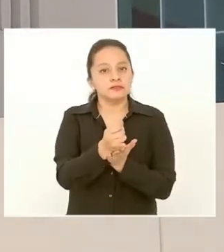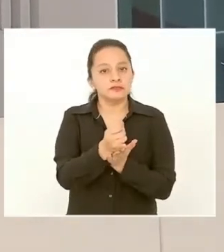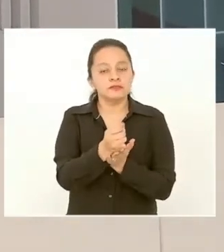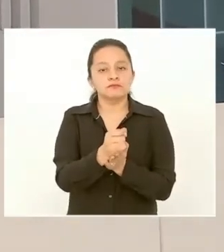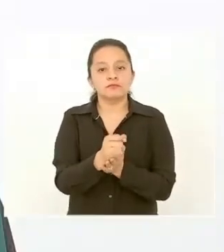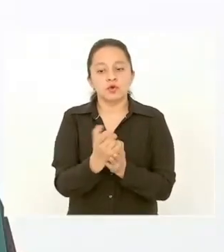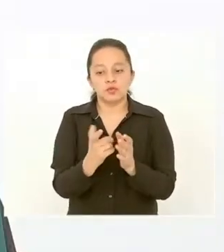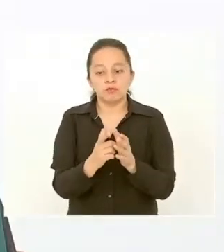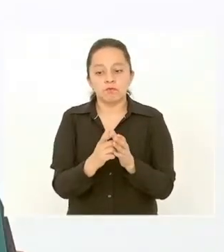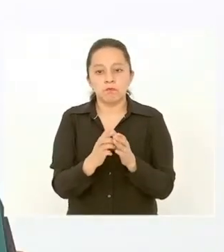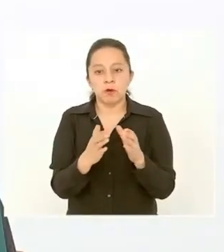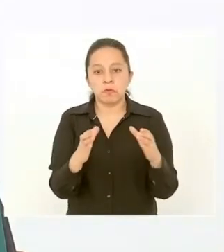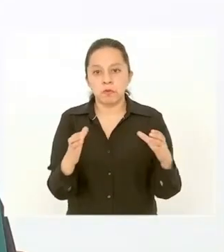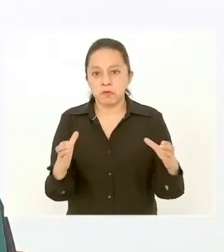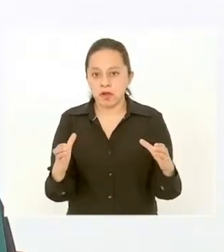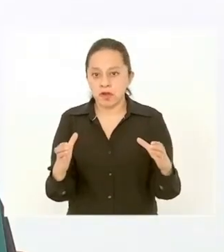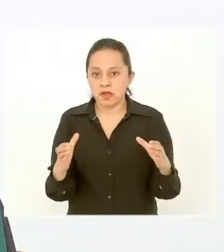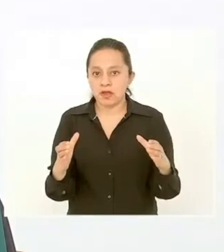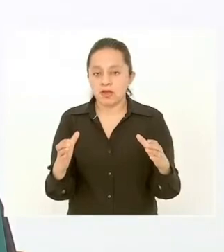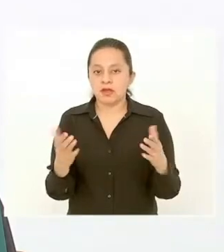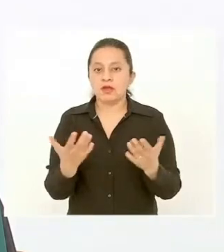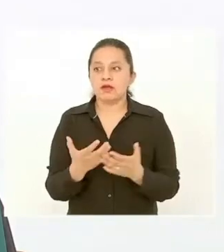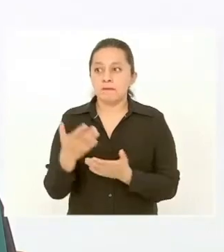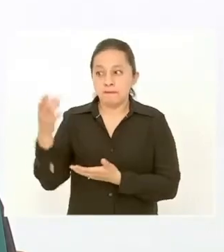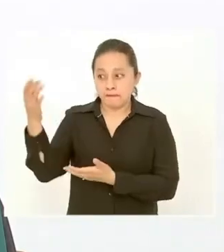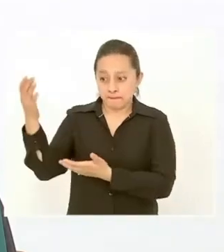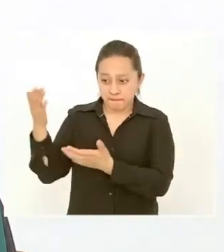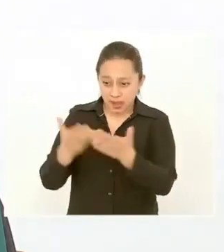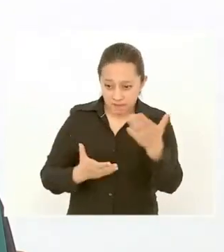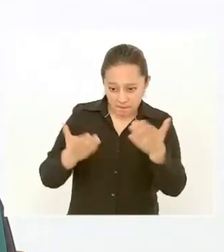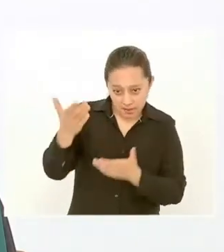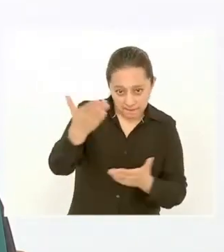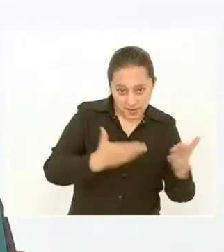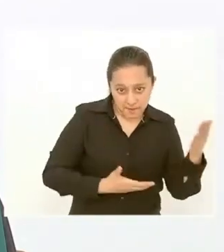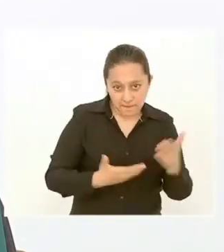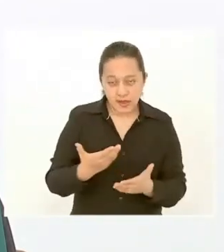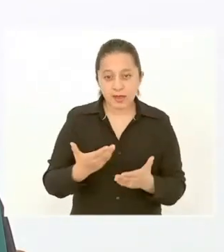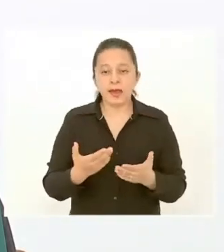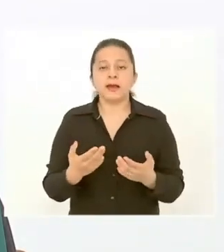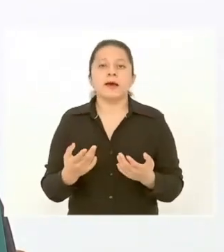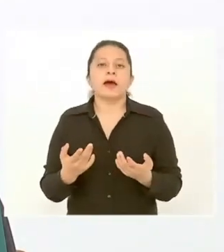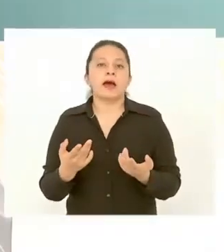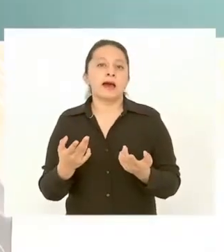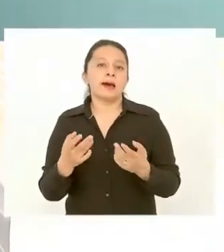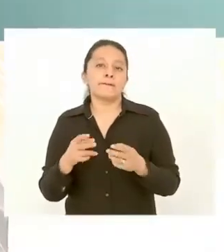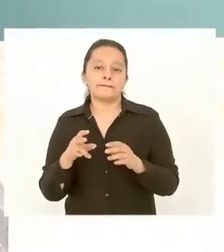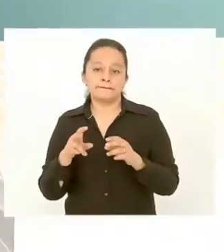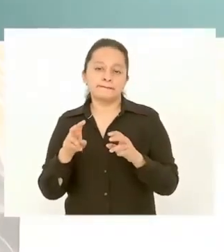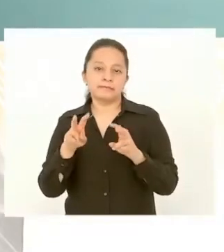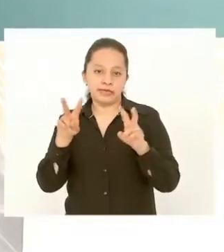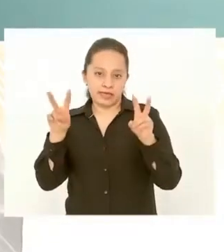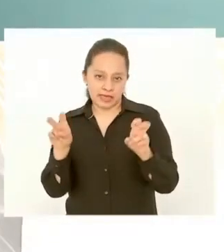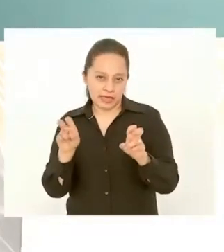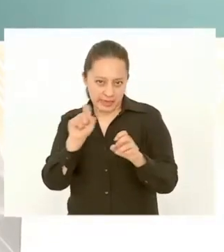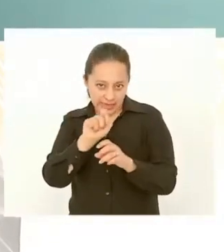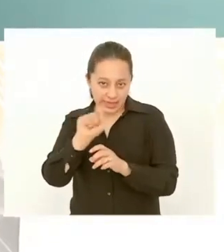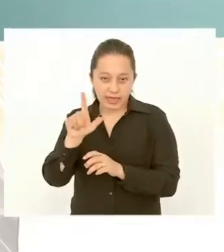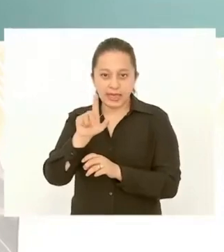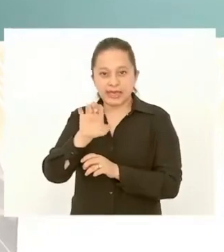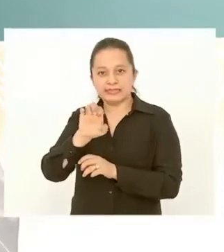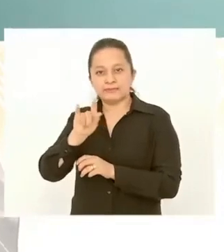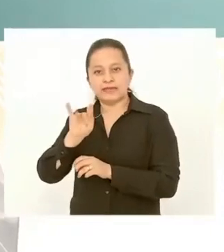la entrada el ingreso a especialización al doble